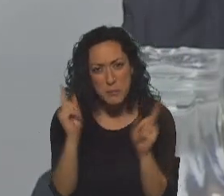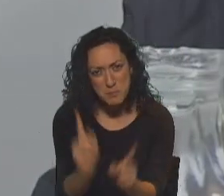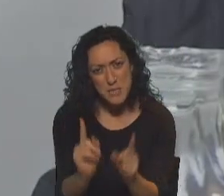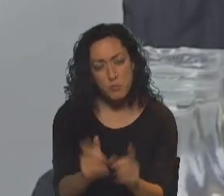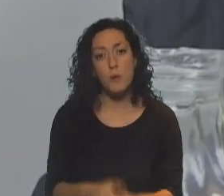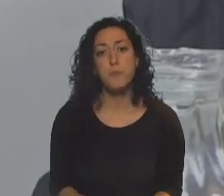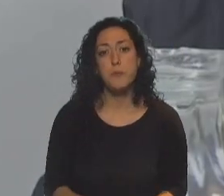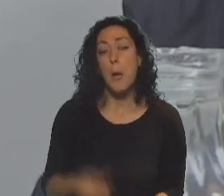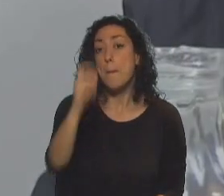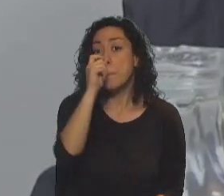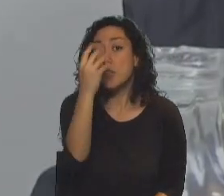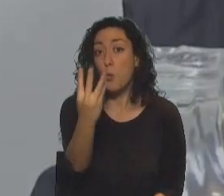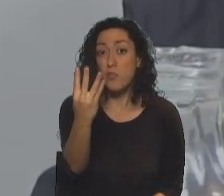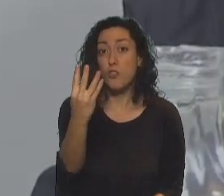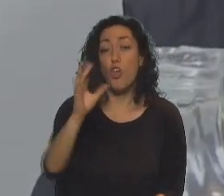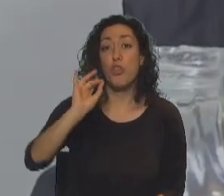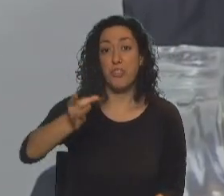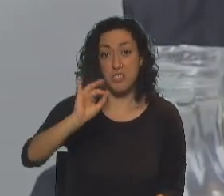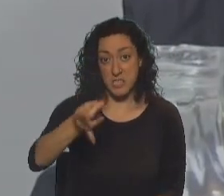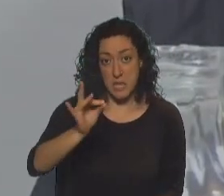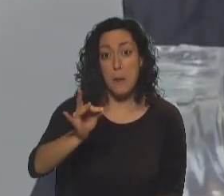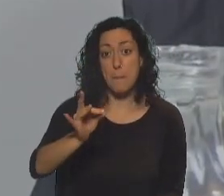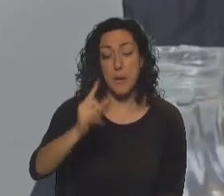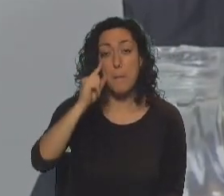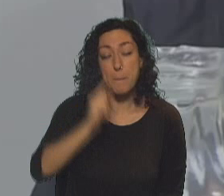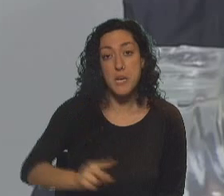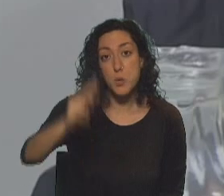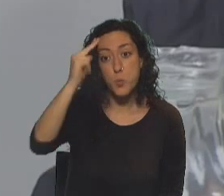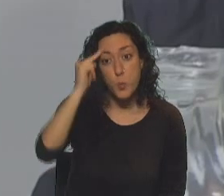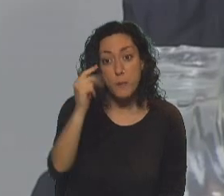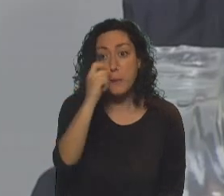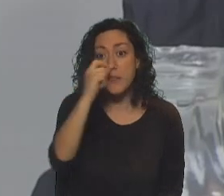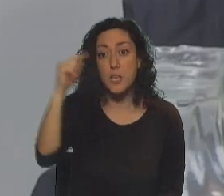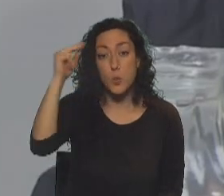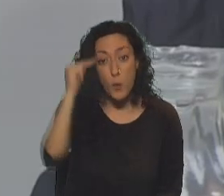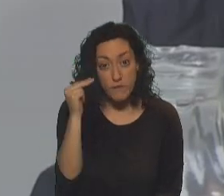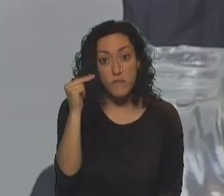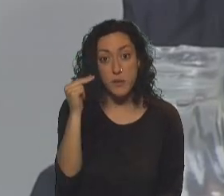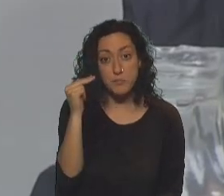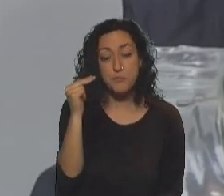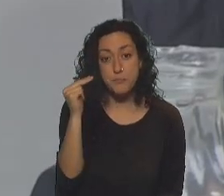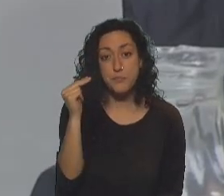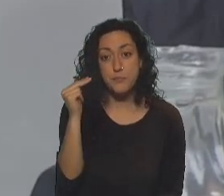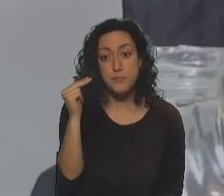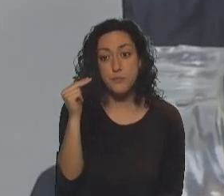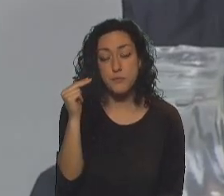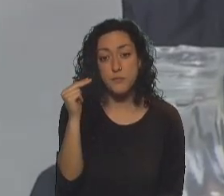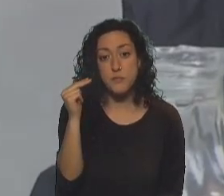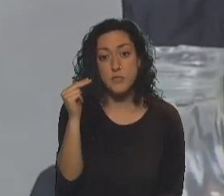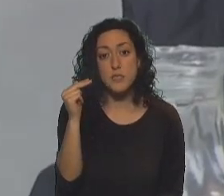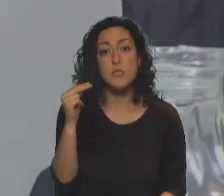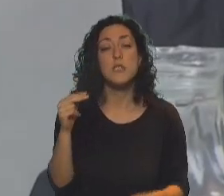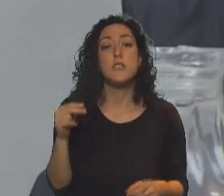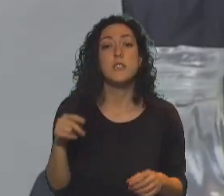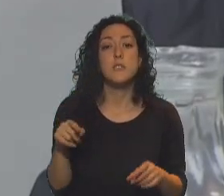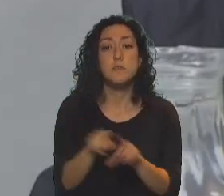El 24 de diciembre de 1929 hubo un atentado contra la